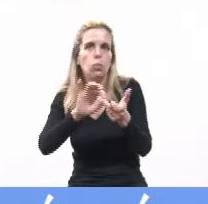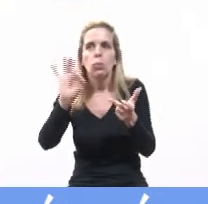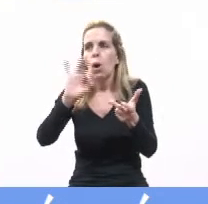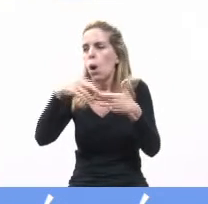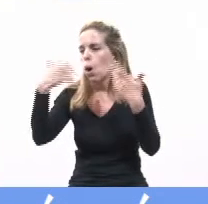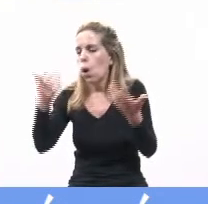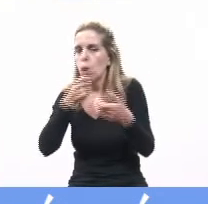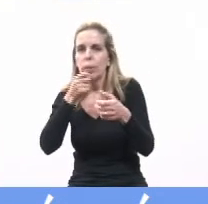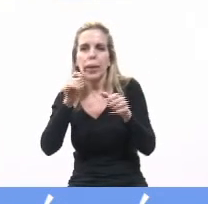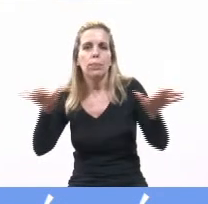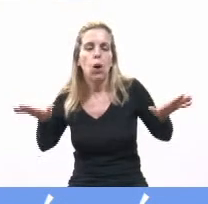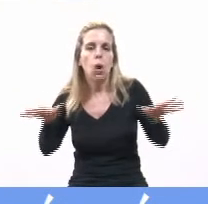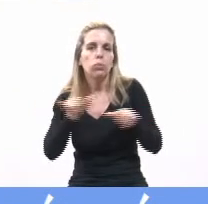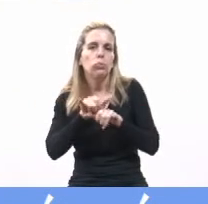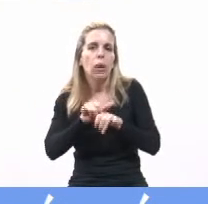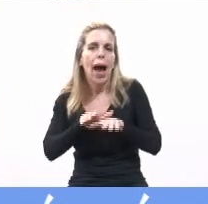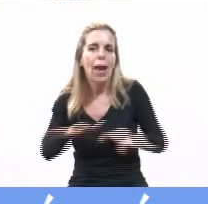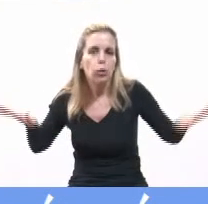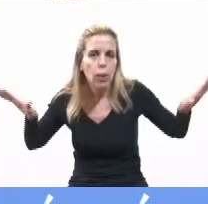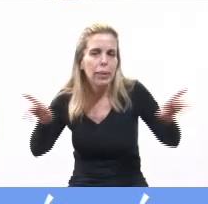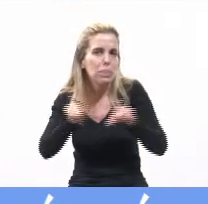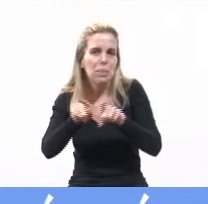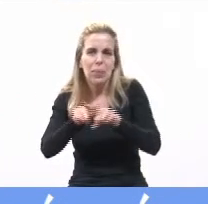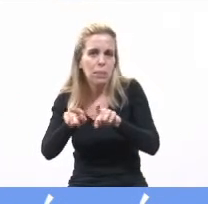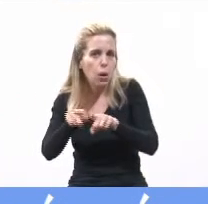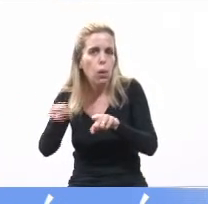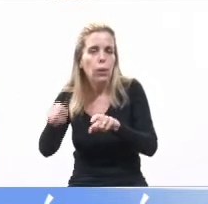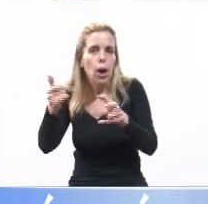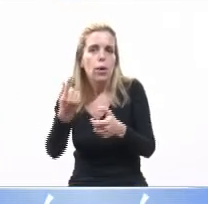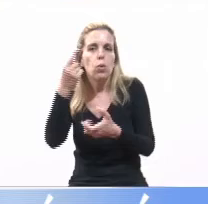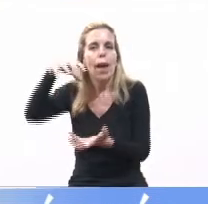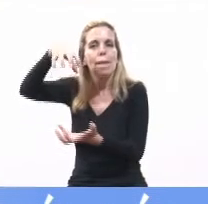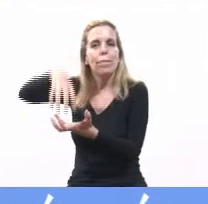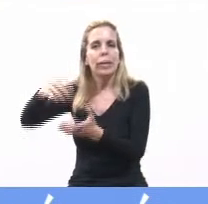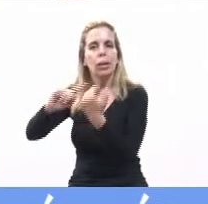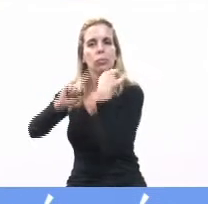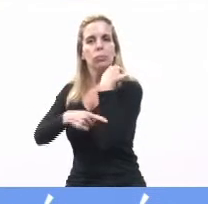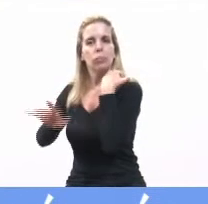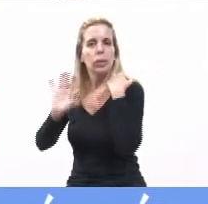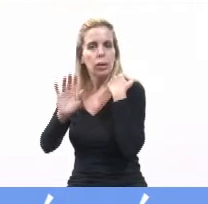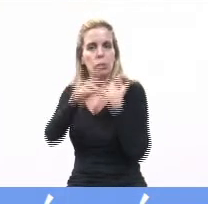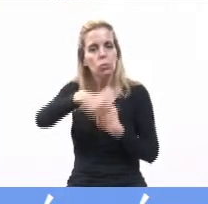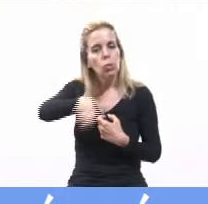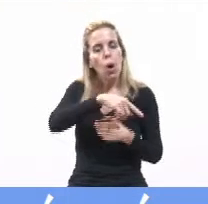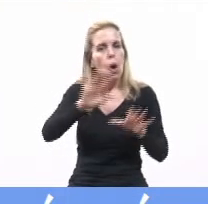la concesión de aeropuertos, y así es, porque nosotros, no voy a